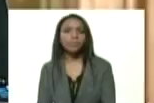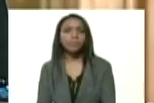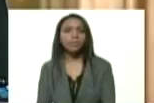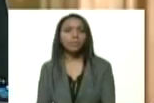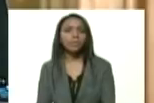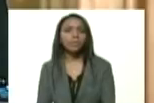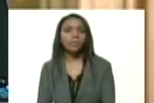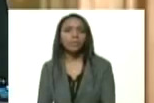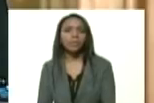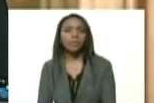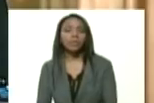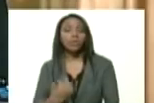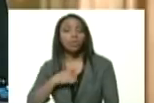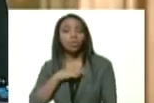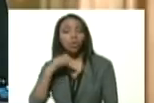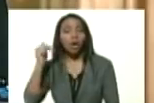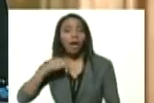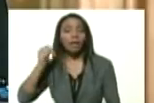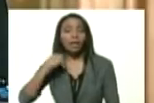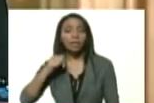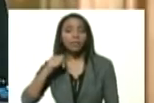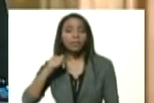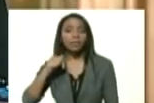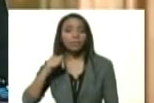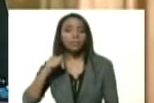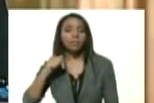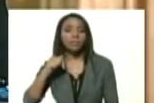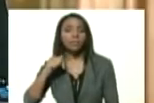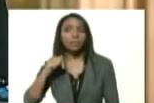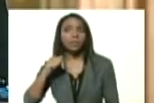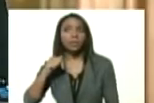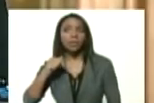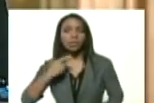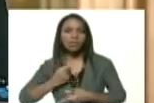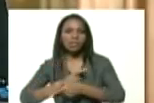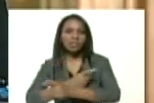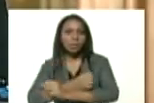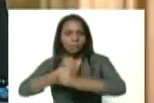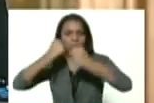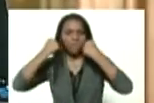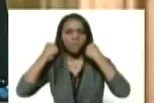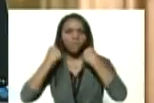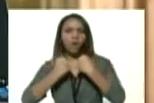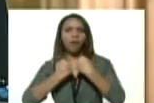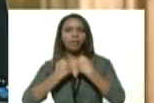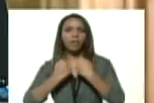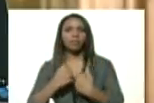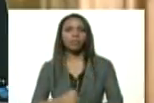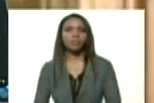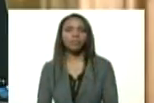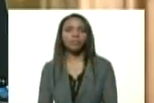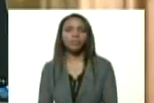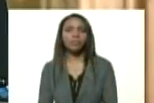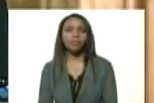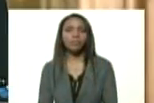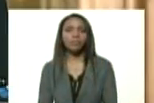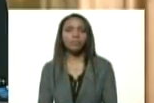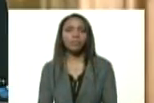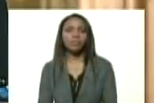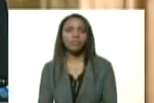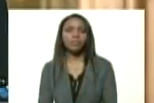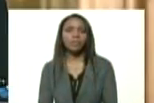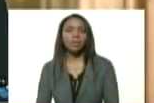nosotros estamos aquí y nervios de acero calma y